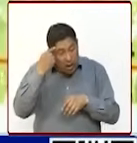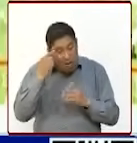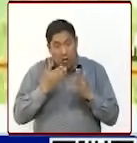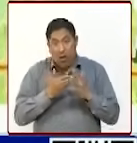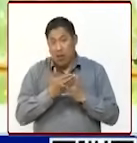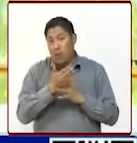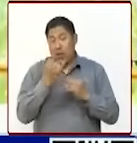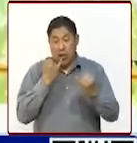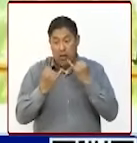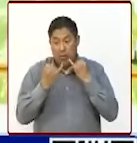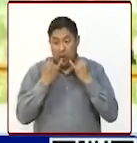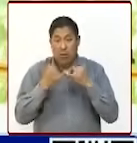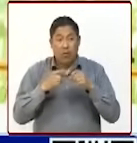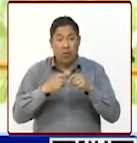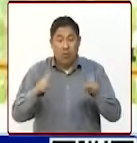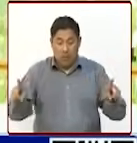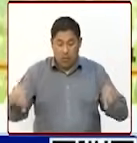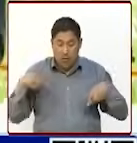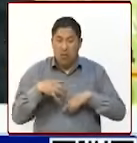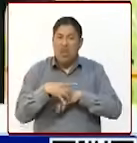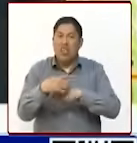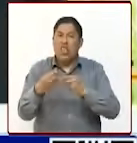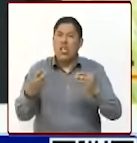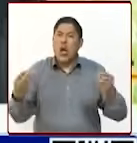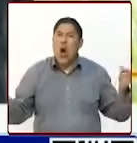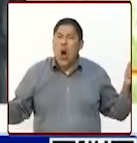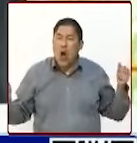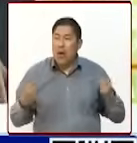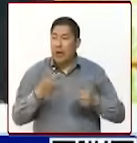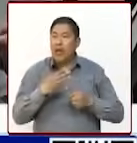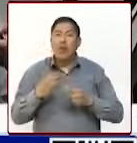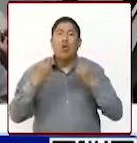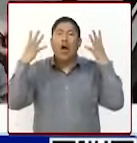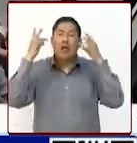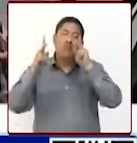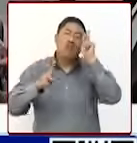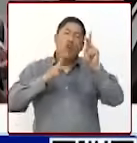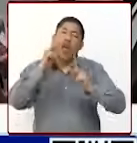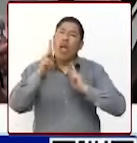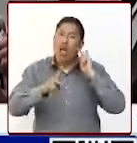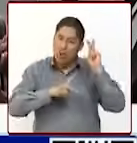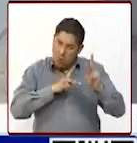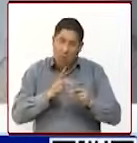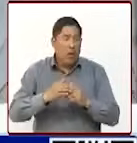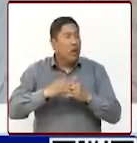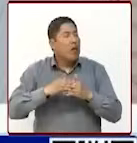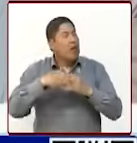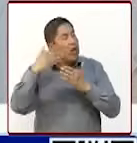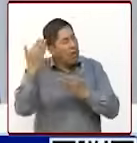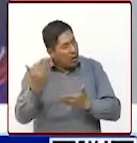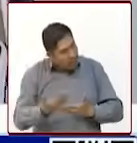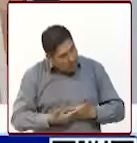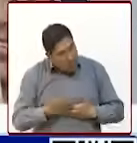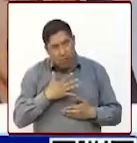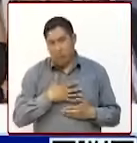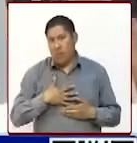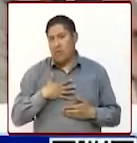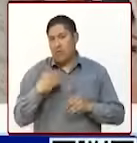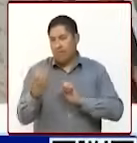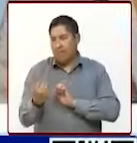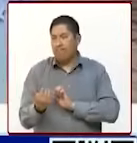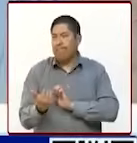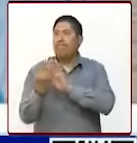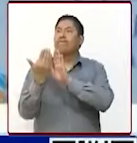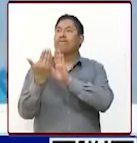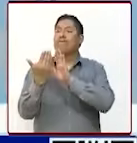de los datos territoriales y poblacionales en extenso territorio nacional, por lo que invitamos a que enfrentemos este